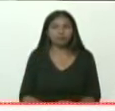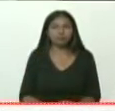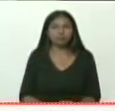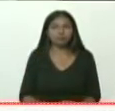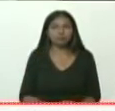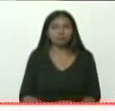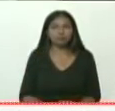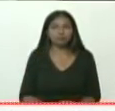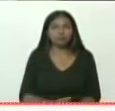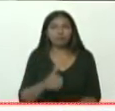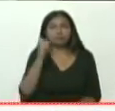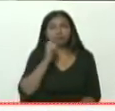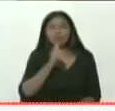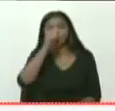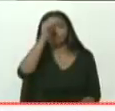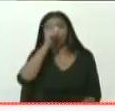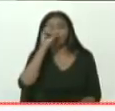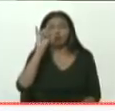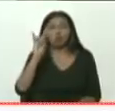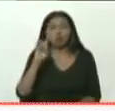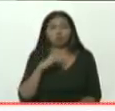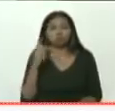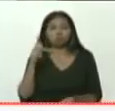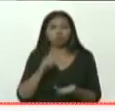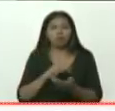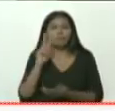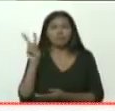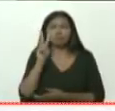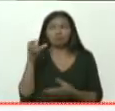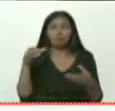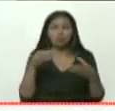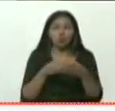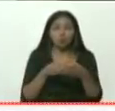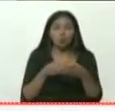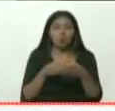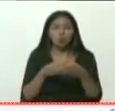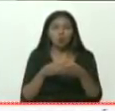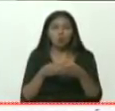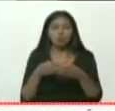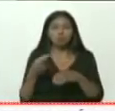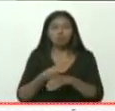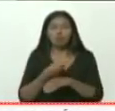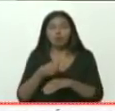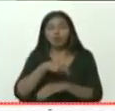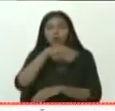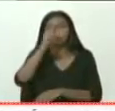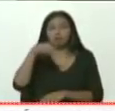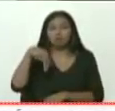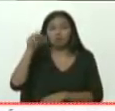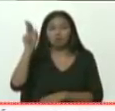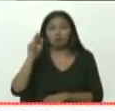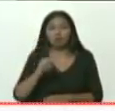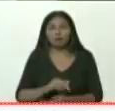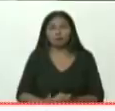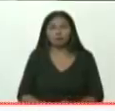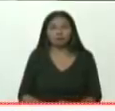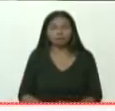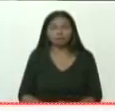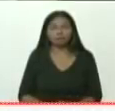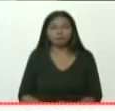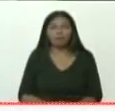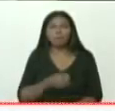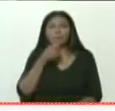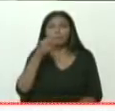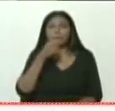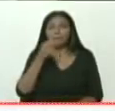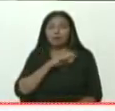El sábado, domingo y lunes estuvieron en Venezuela una delegación del gobierno de Noruega. Se